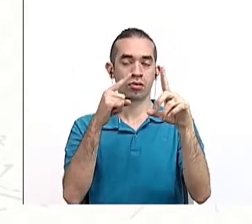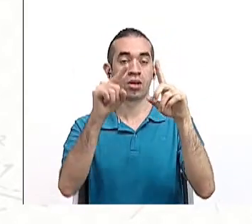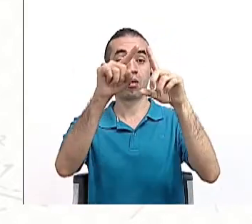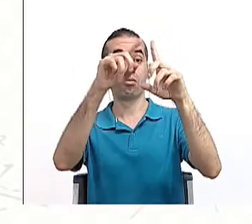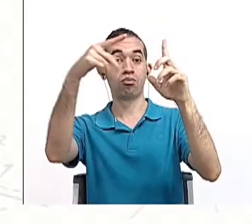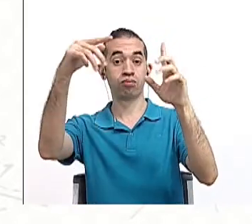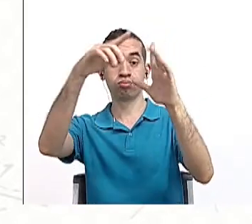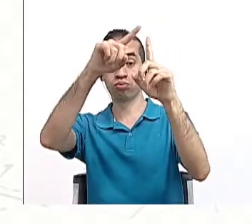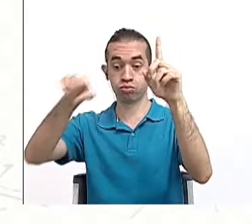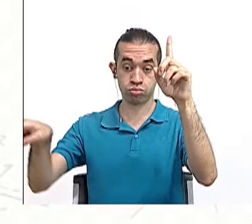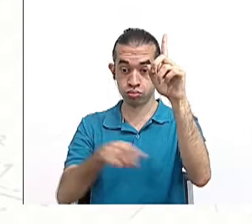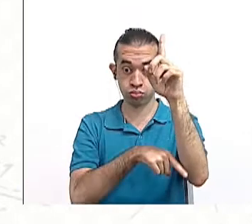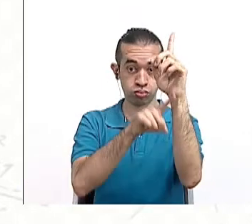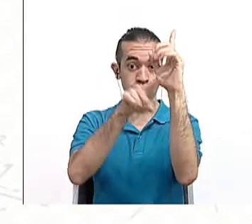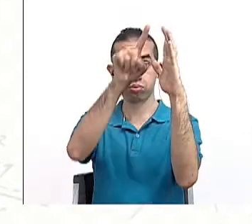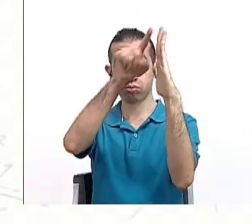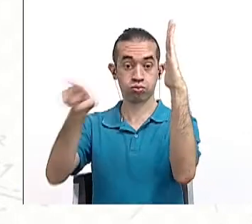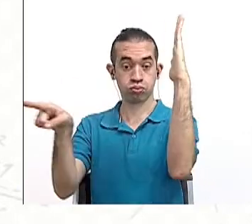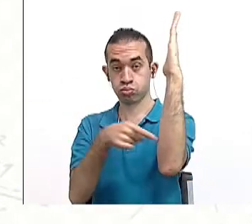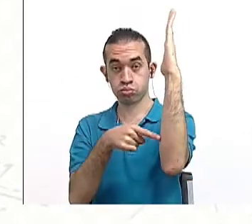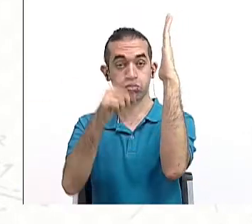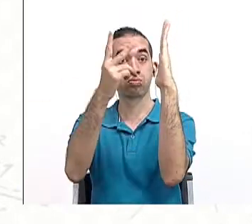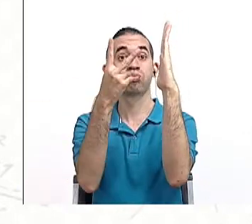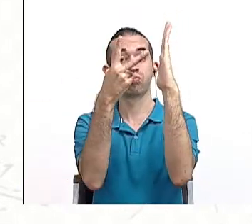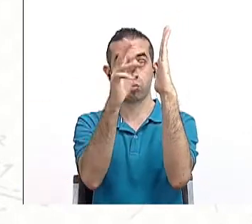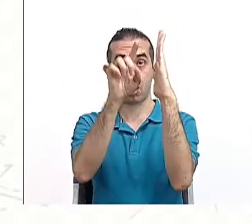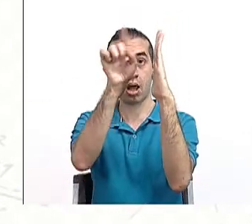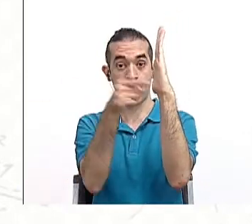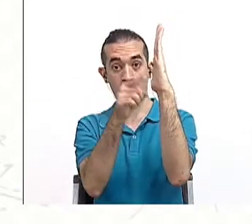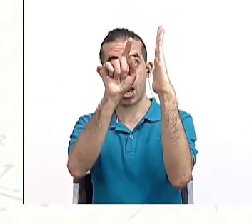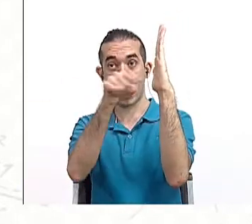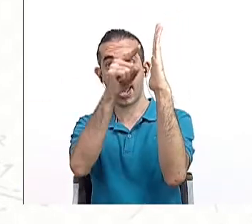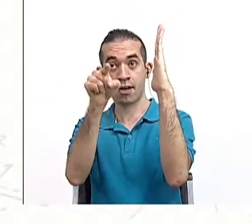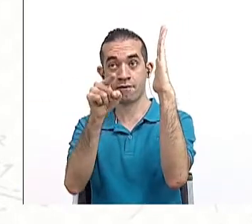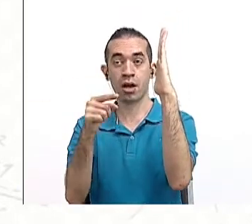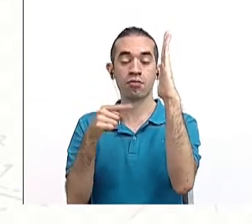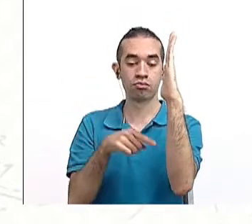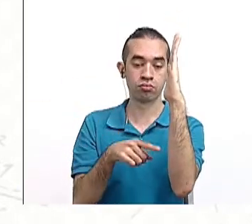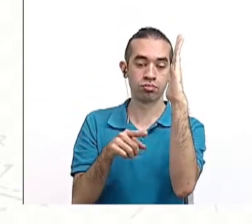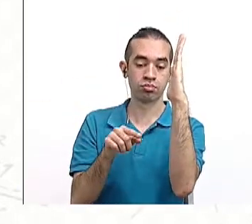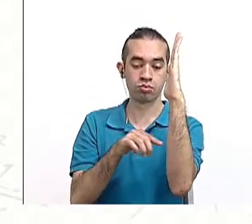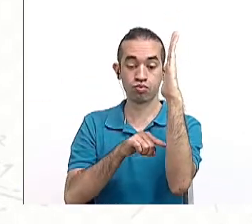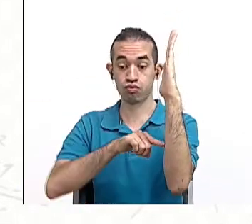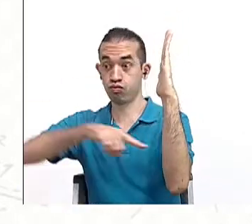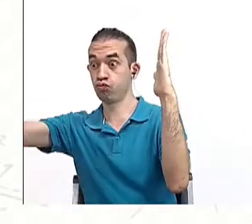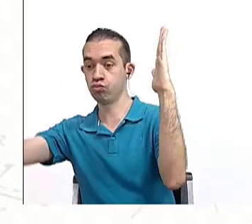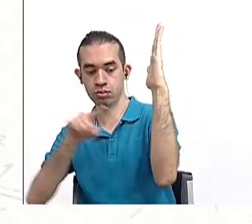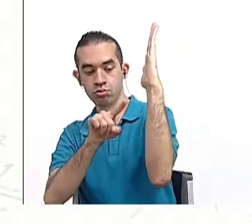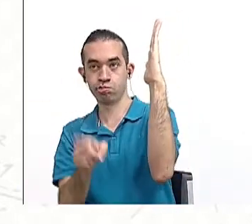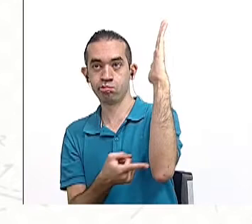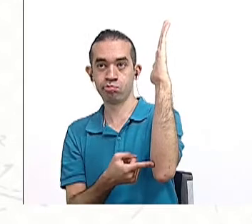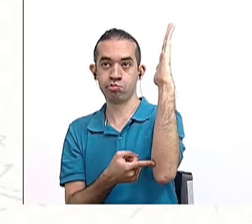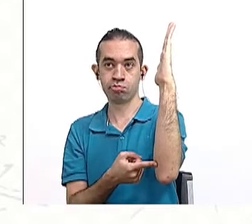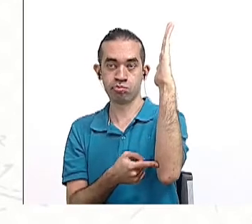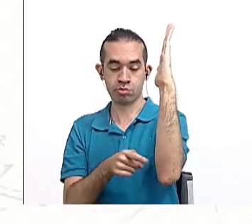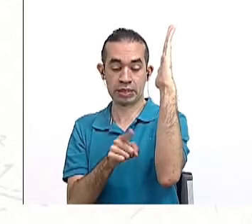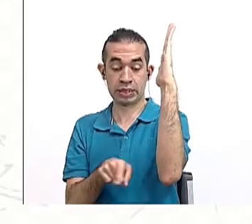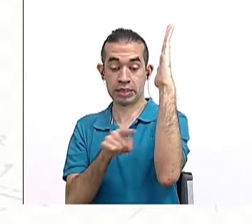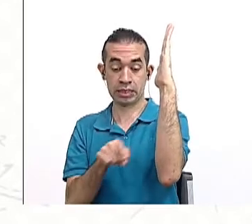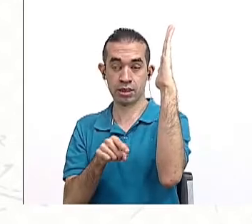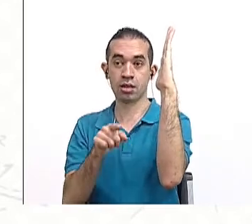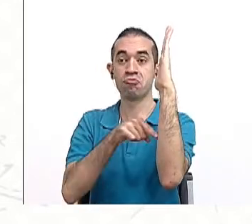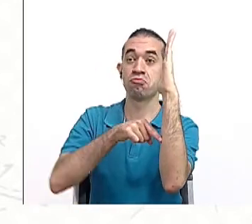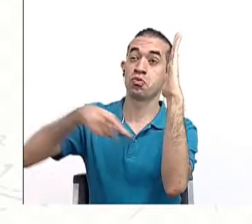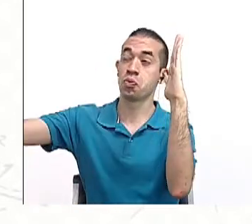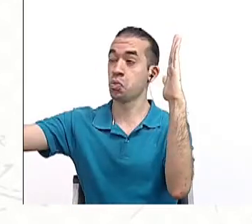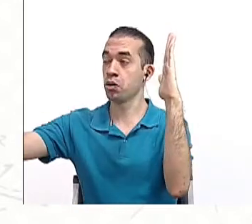parece bueno vamos a ir pasito a pasito bueno les parecía terminamos primero el valor de alfa si como